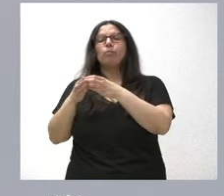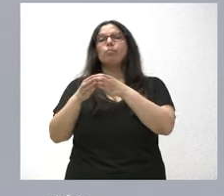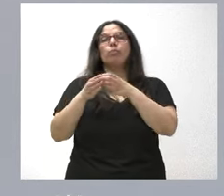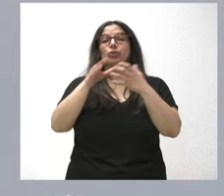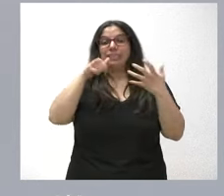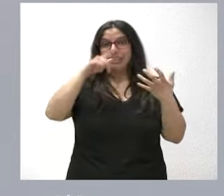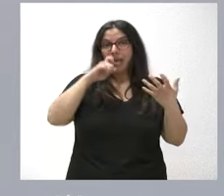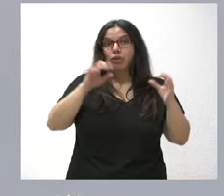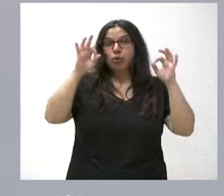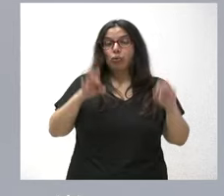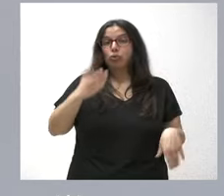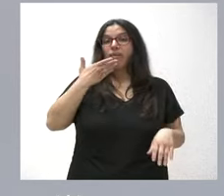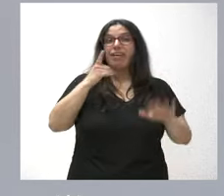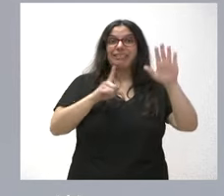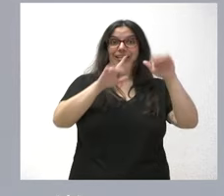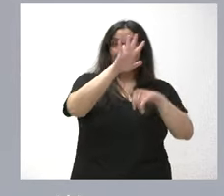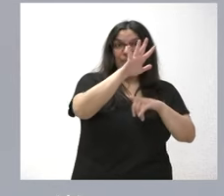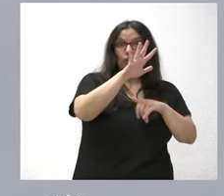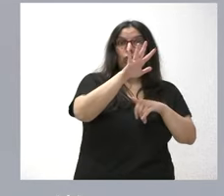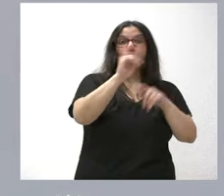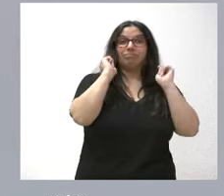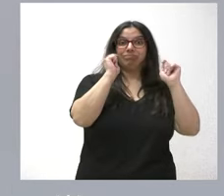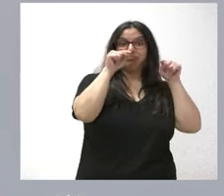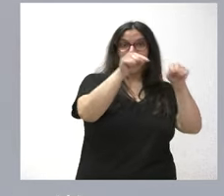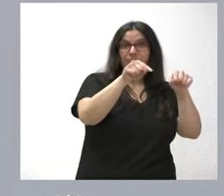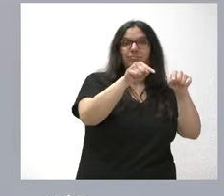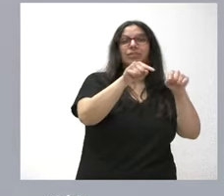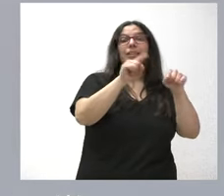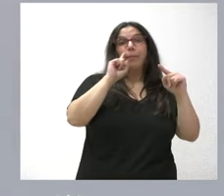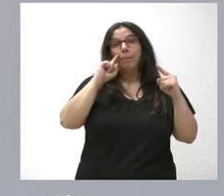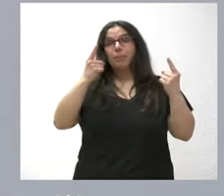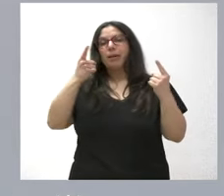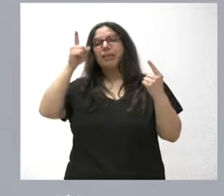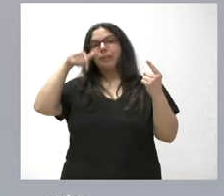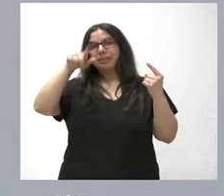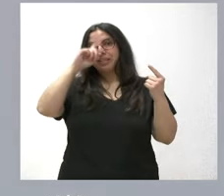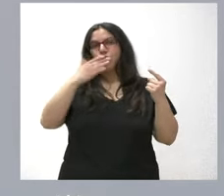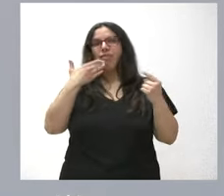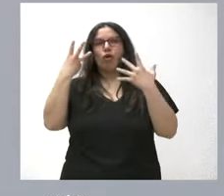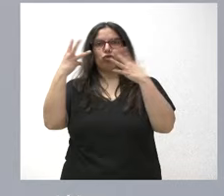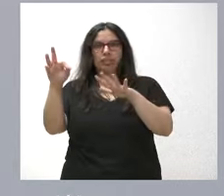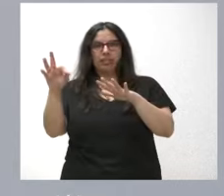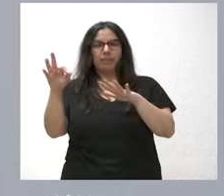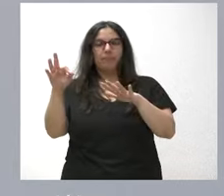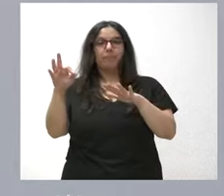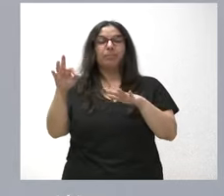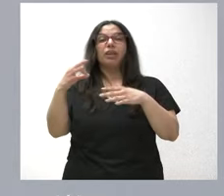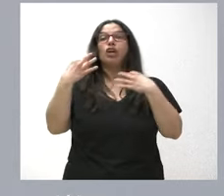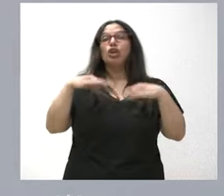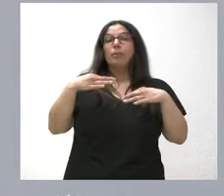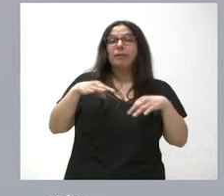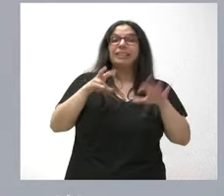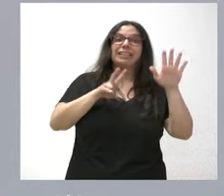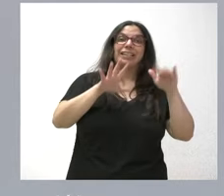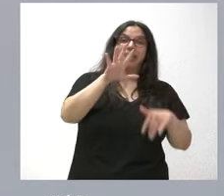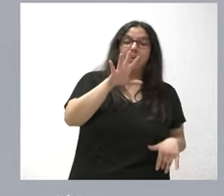presente año cumplen los 65 años y, por primera vez, a partir de esta campaña, también los 80 años. Siempre se ha hecho a partir de los 65.